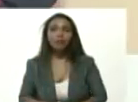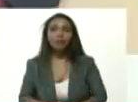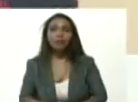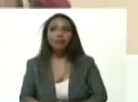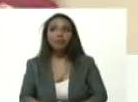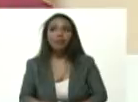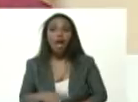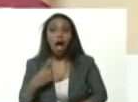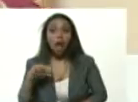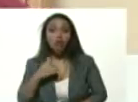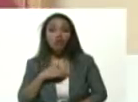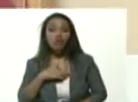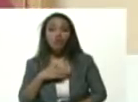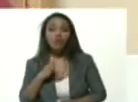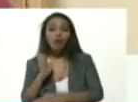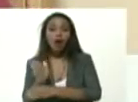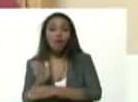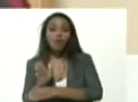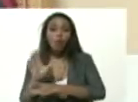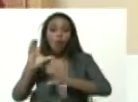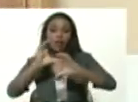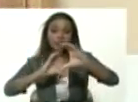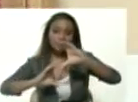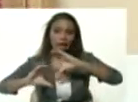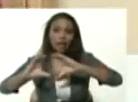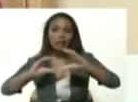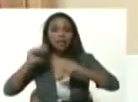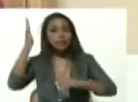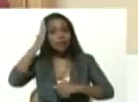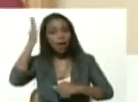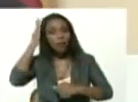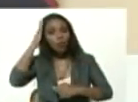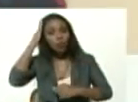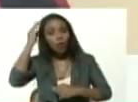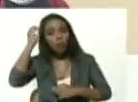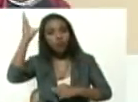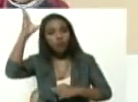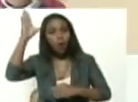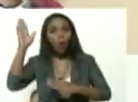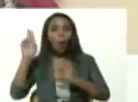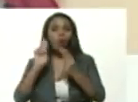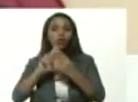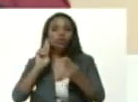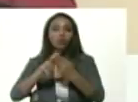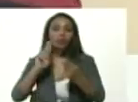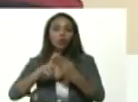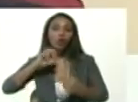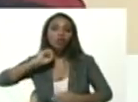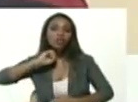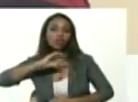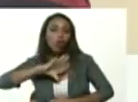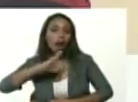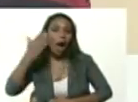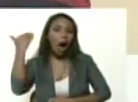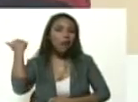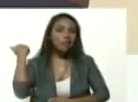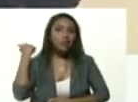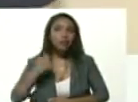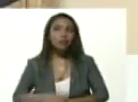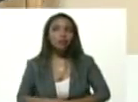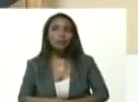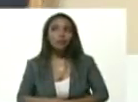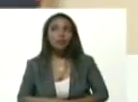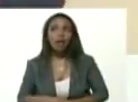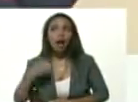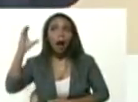Ahí vamos, pues, con la ciencia, con la sabiduría, con los conocimientos ancestrales, con